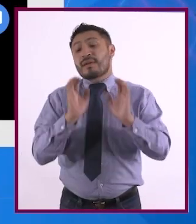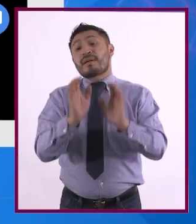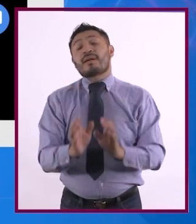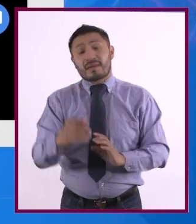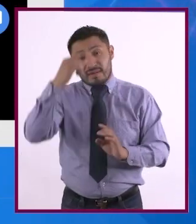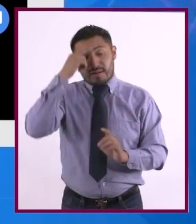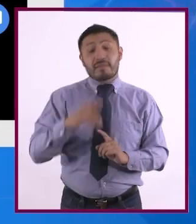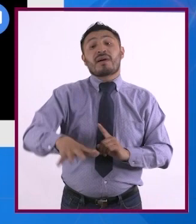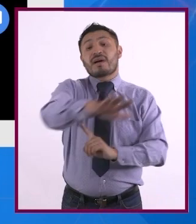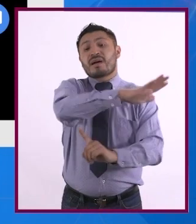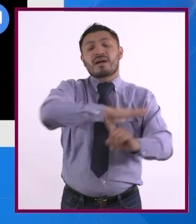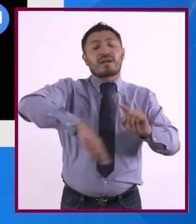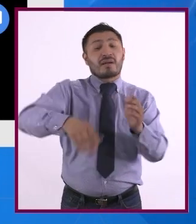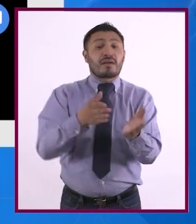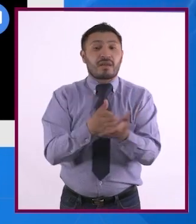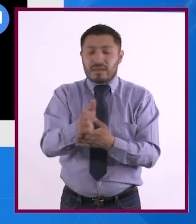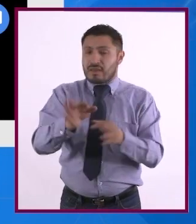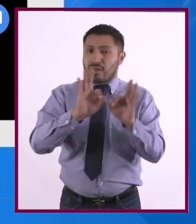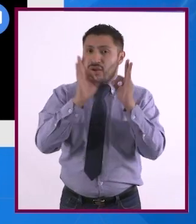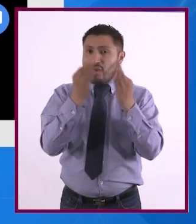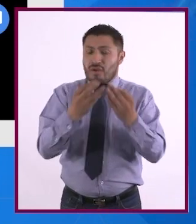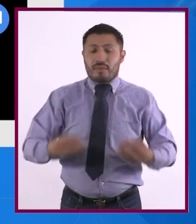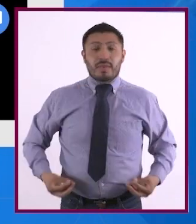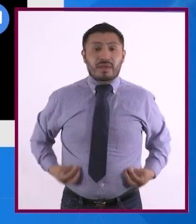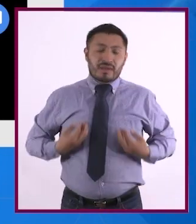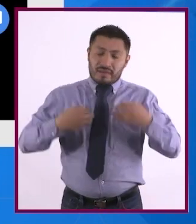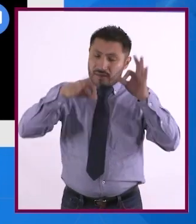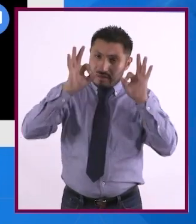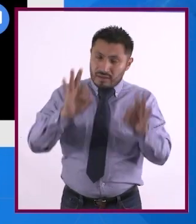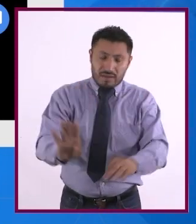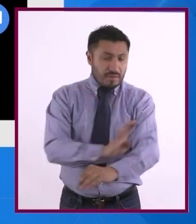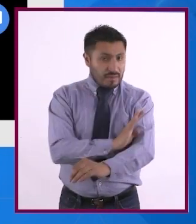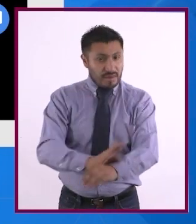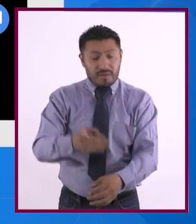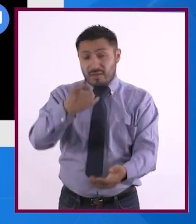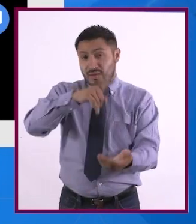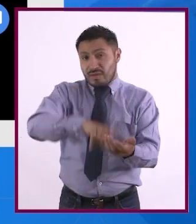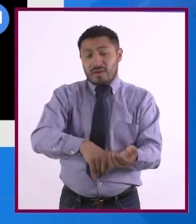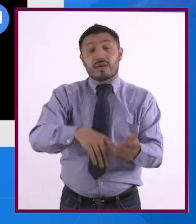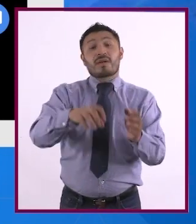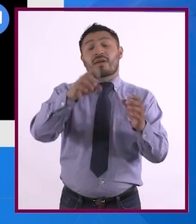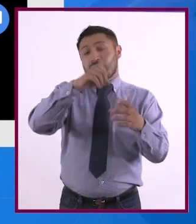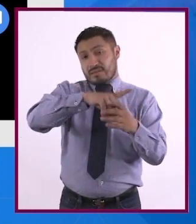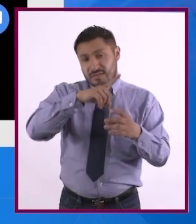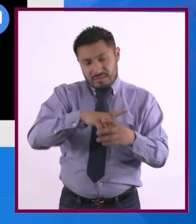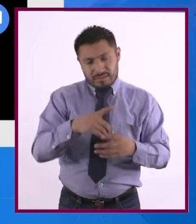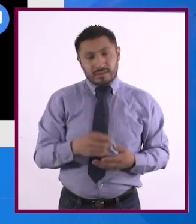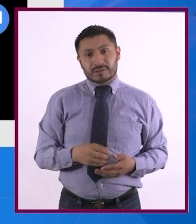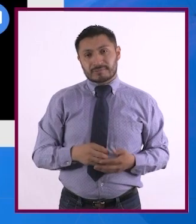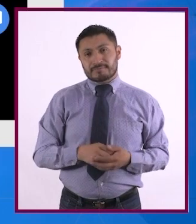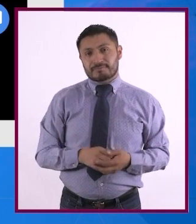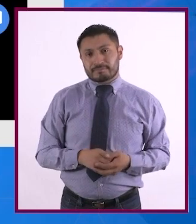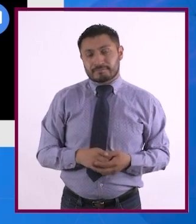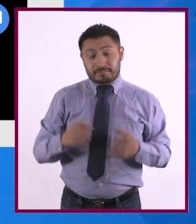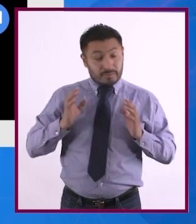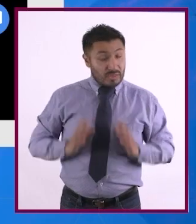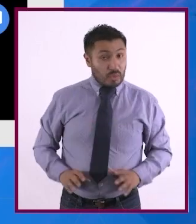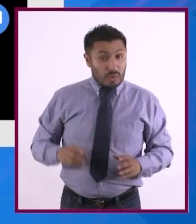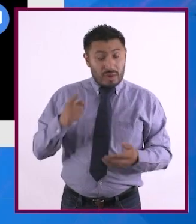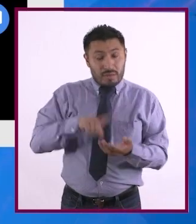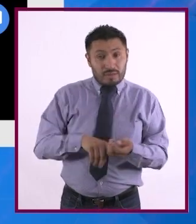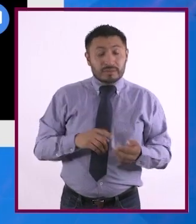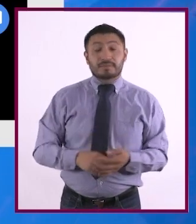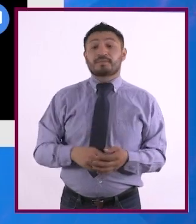puedan tener acceso a condiciones de vida que les sean favorables, entre ellas la donación de órganos. Yo creo que los cambios más importantes